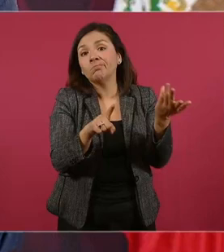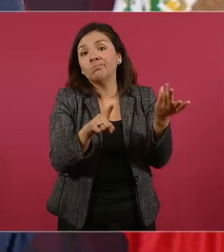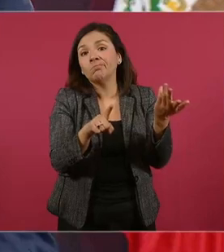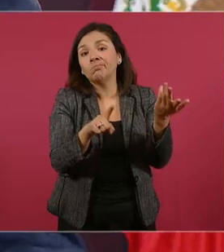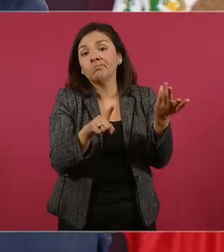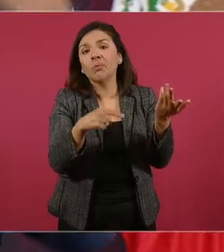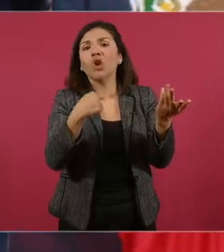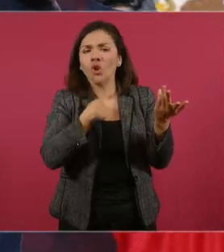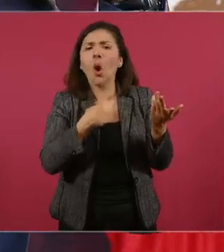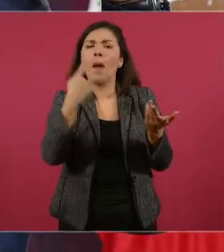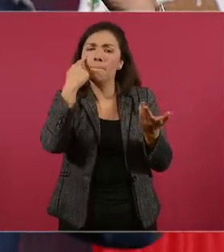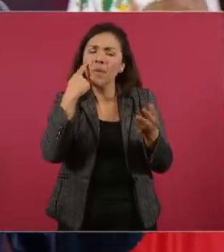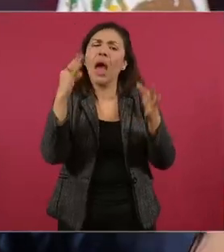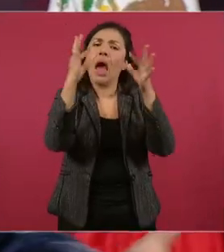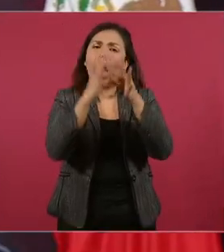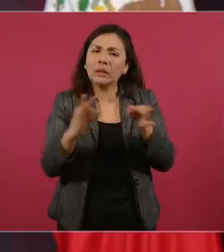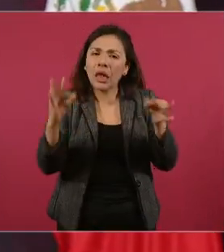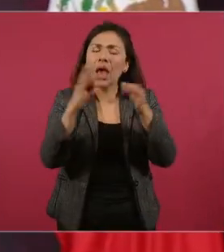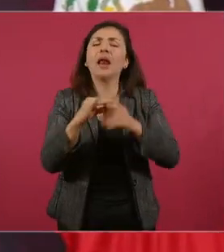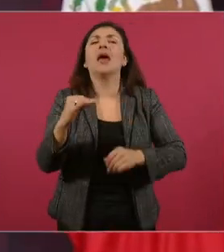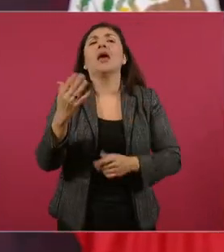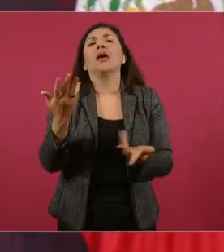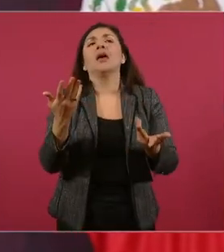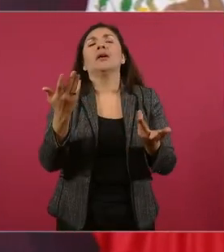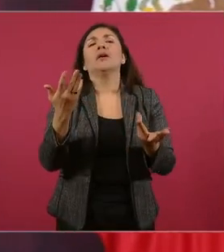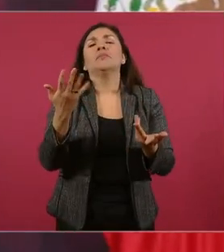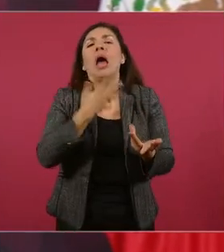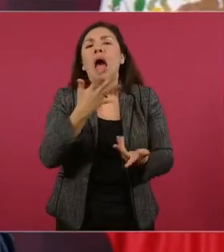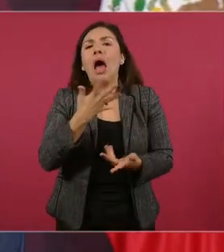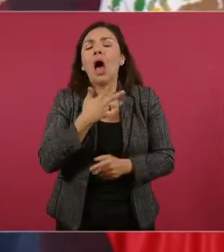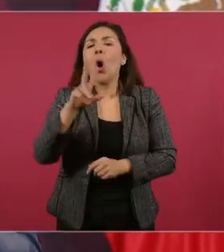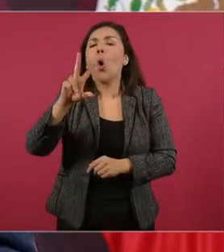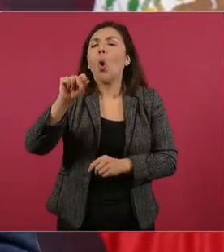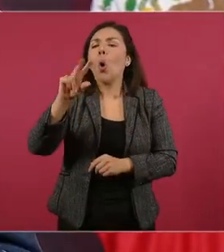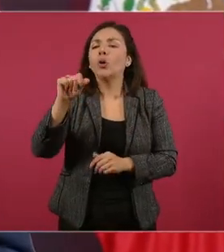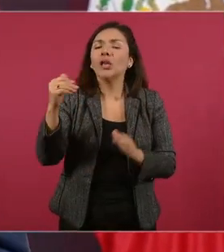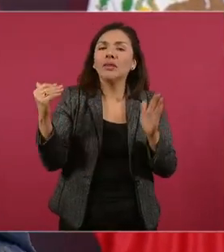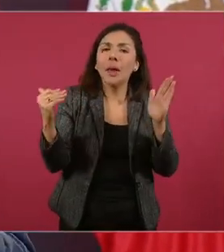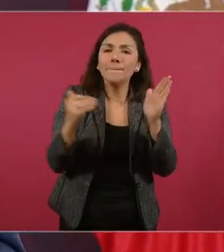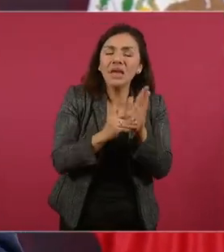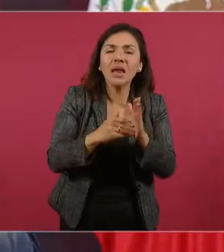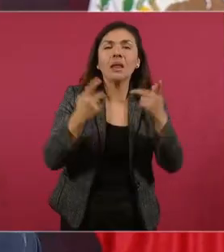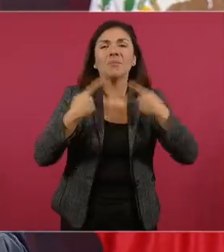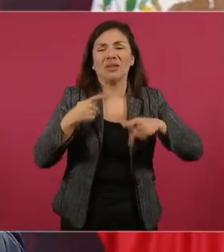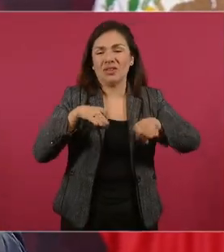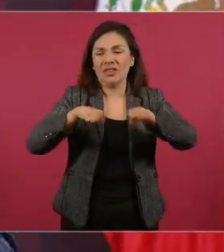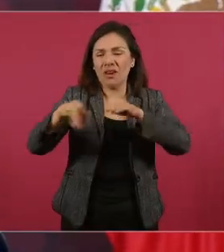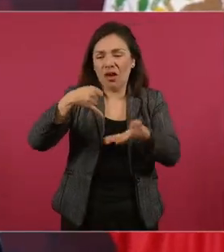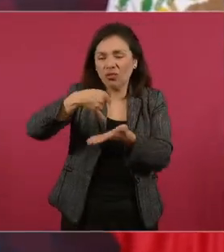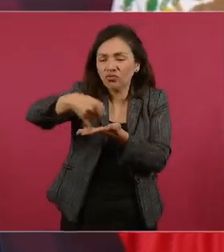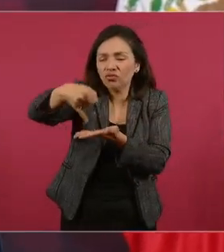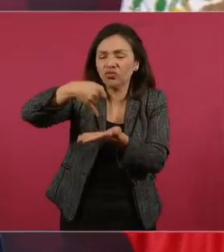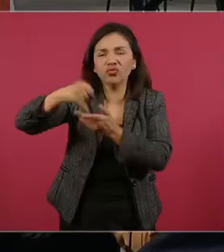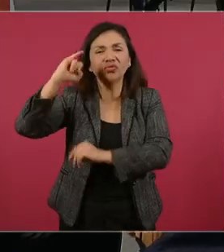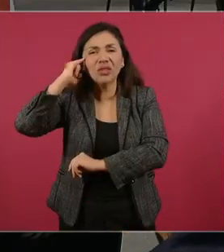Yo puedo decirles, hay 80 mil campesinos indígenas